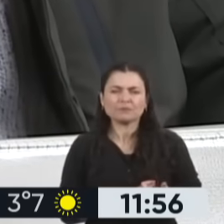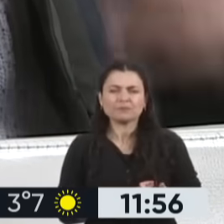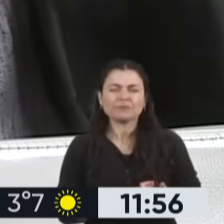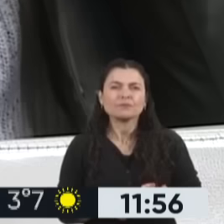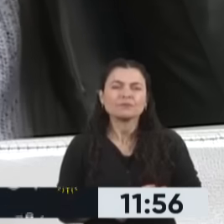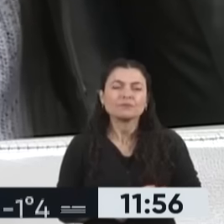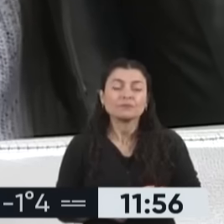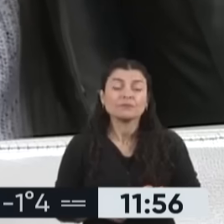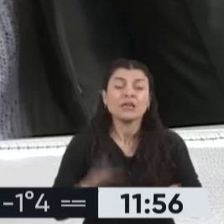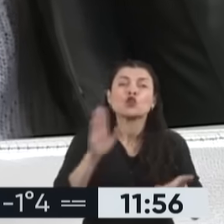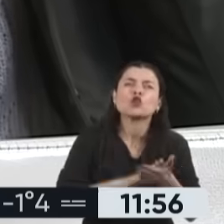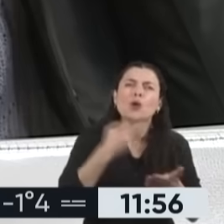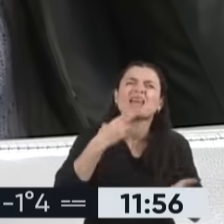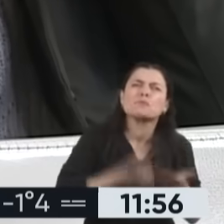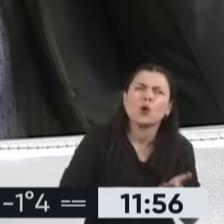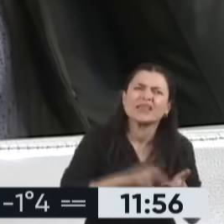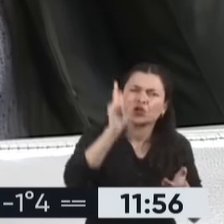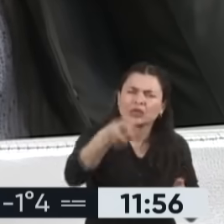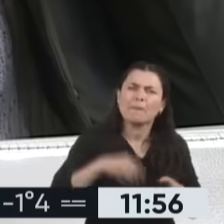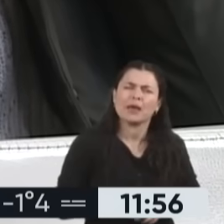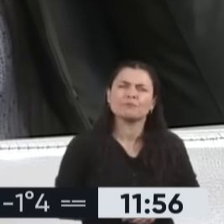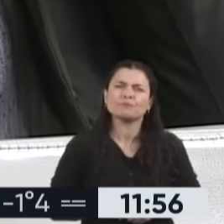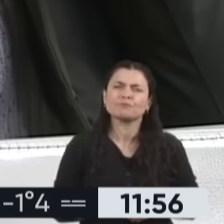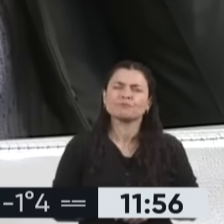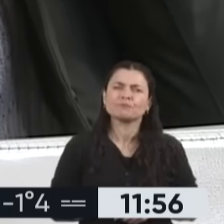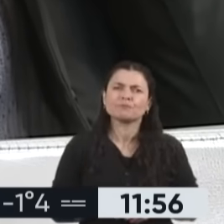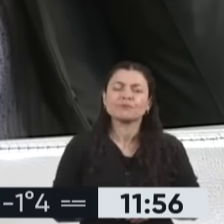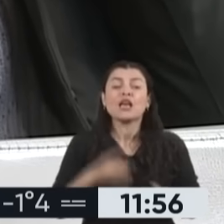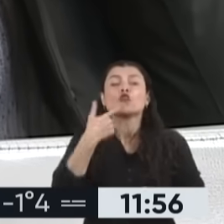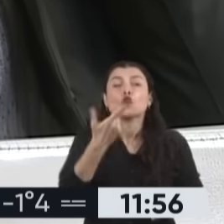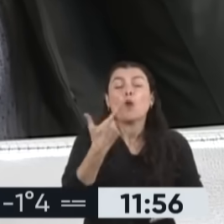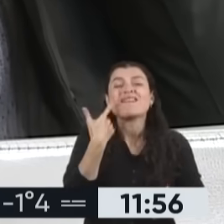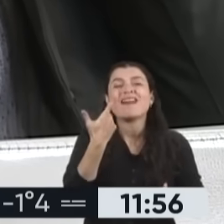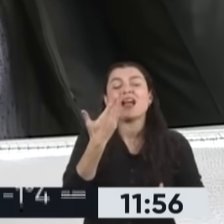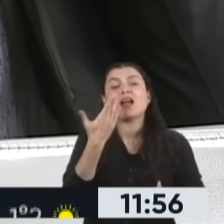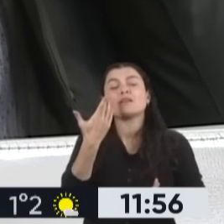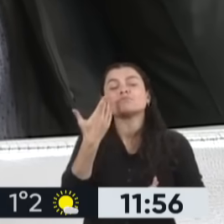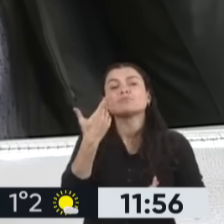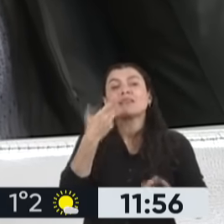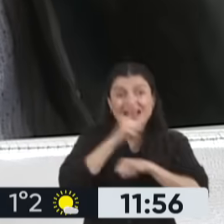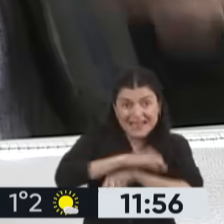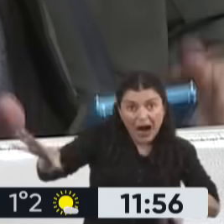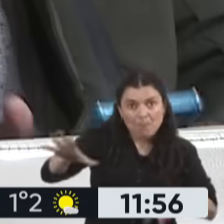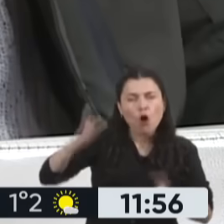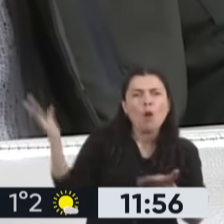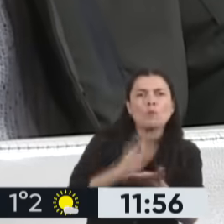lo impositivo, con lo tributario. Las retenciones. La dirigencia del campo tiene